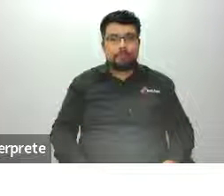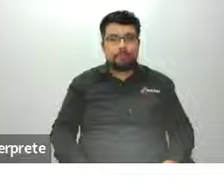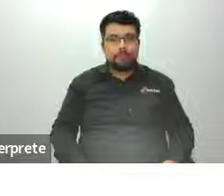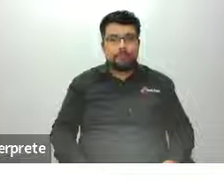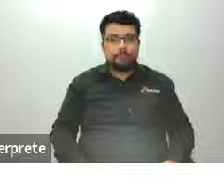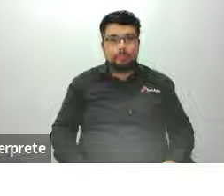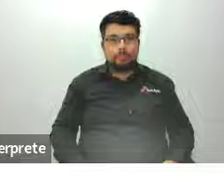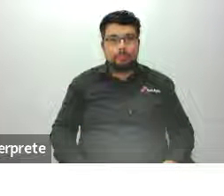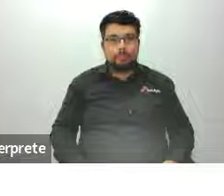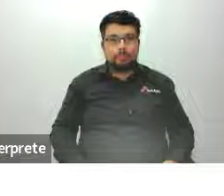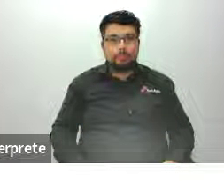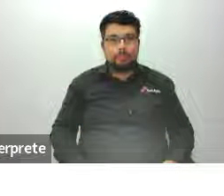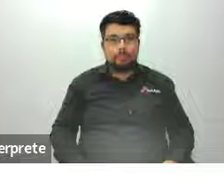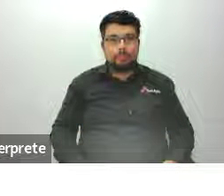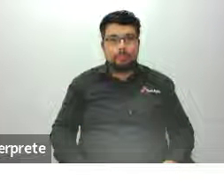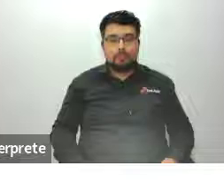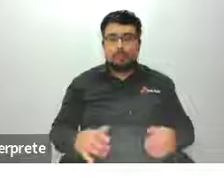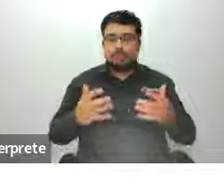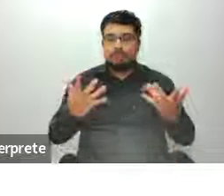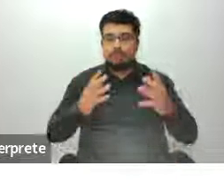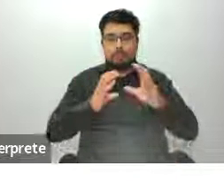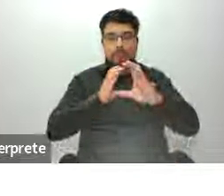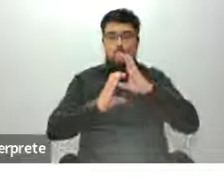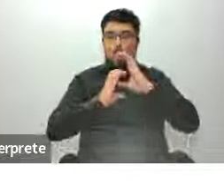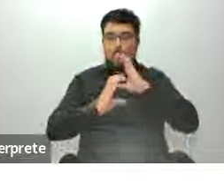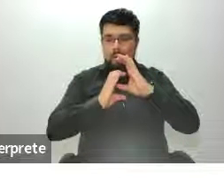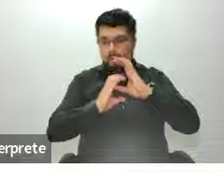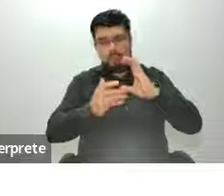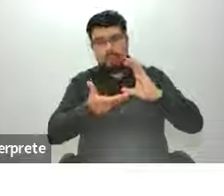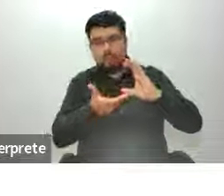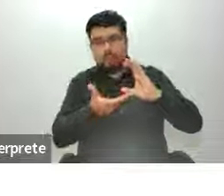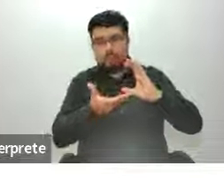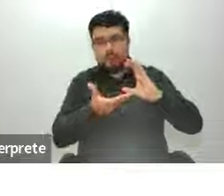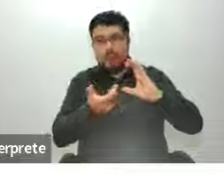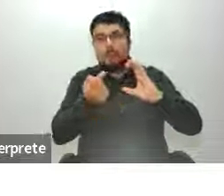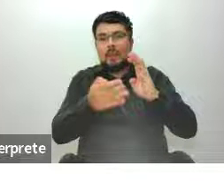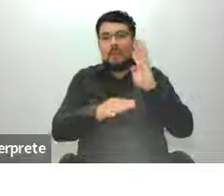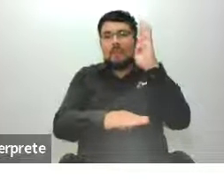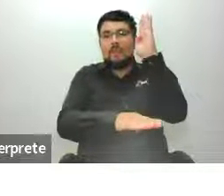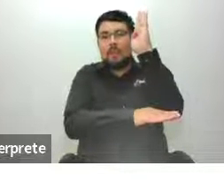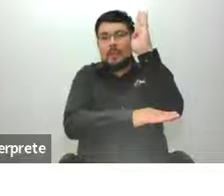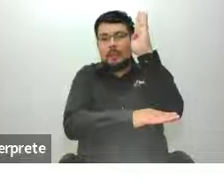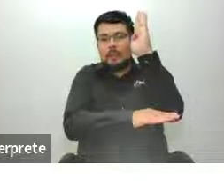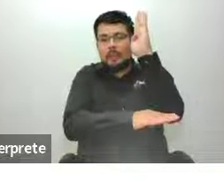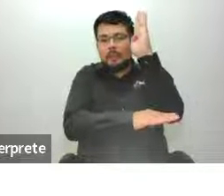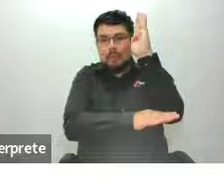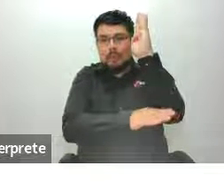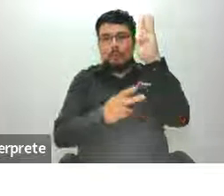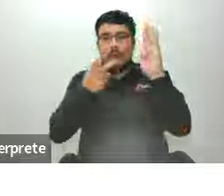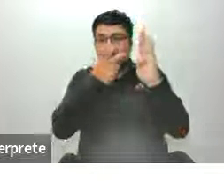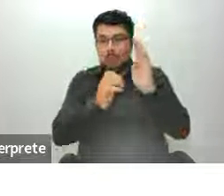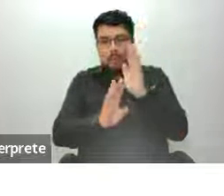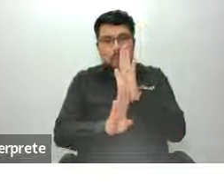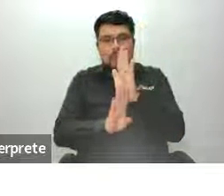Ujú. La comunicación es base entonces para el desarrollo del lenguaje y